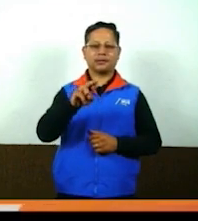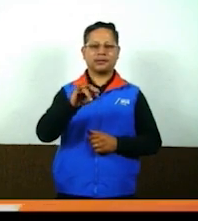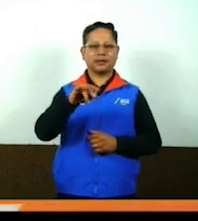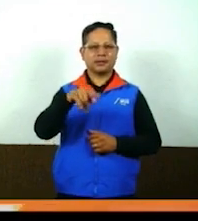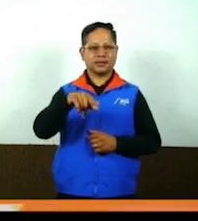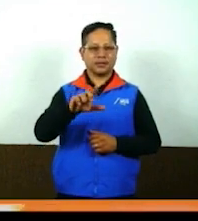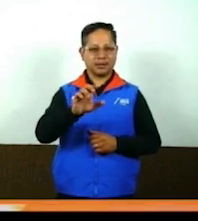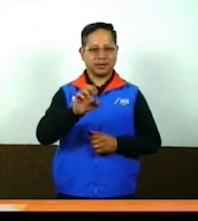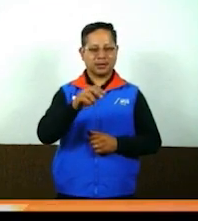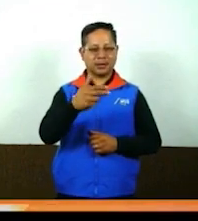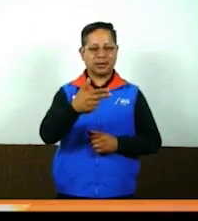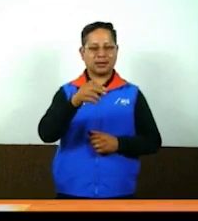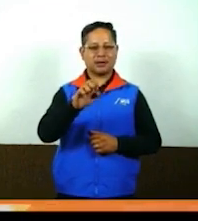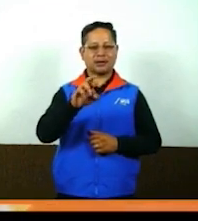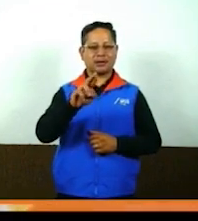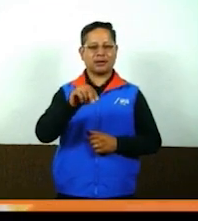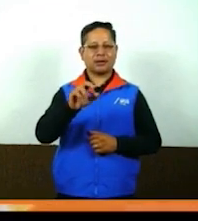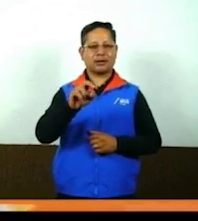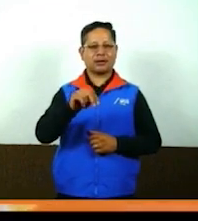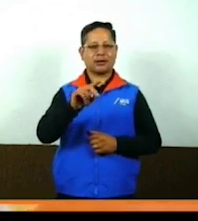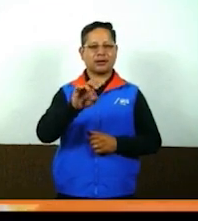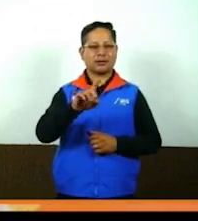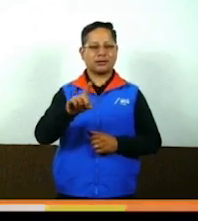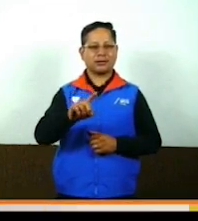Enrique Hernández Hernández.